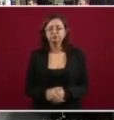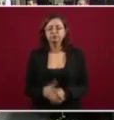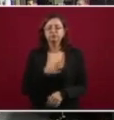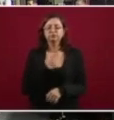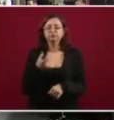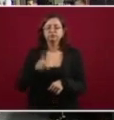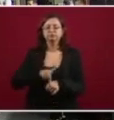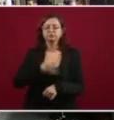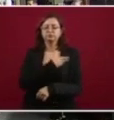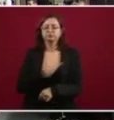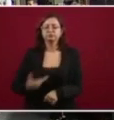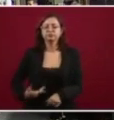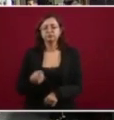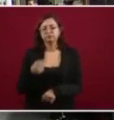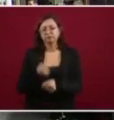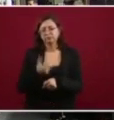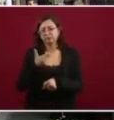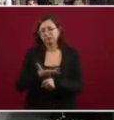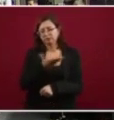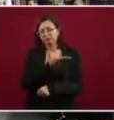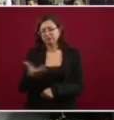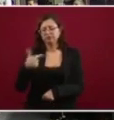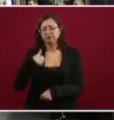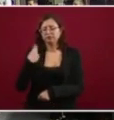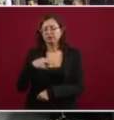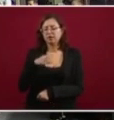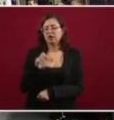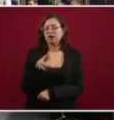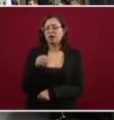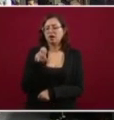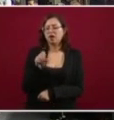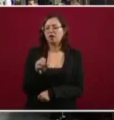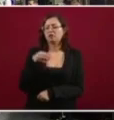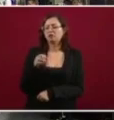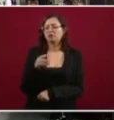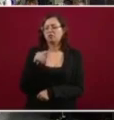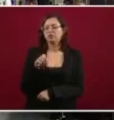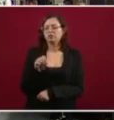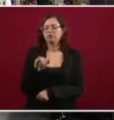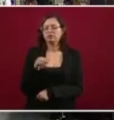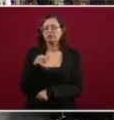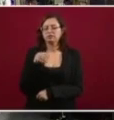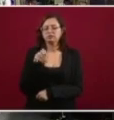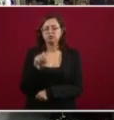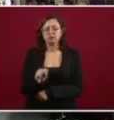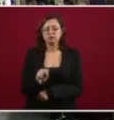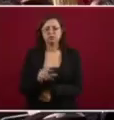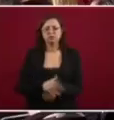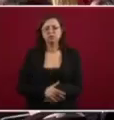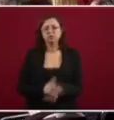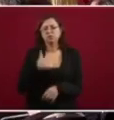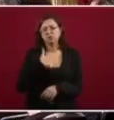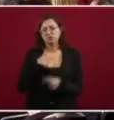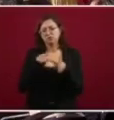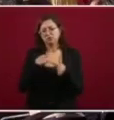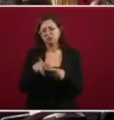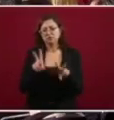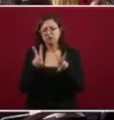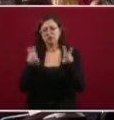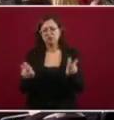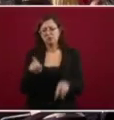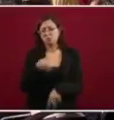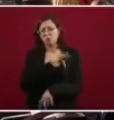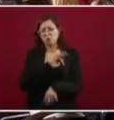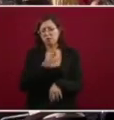Buenos días, señor presidente, señores secretarios oficiales, Carlos Montesinos de la Hoguera. Si me permite continuar con el tema, nada más si nos pudiera